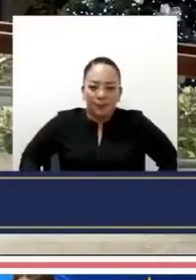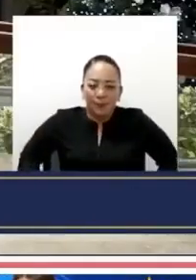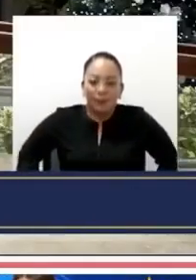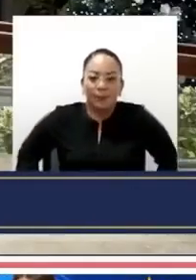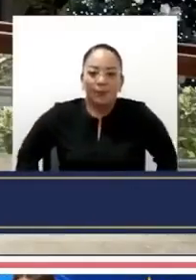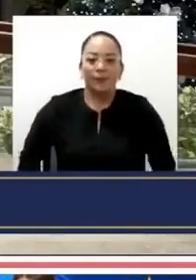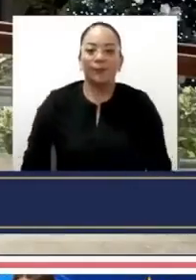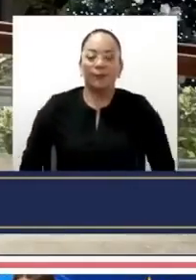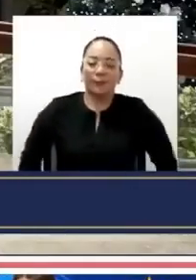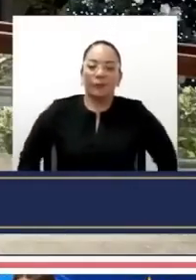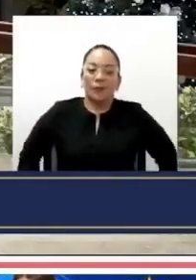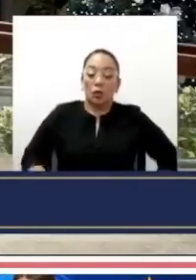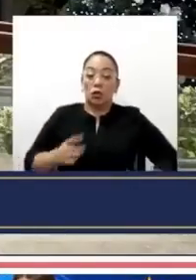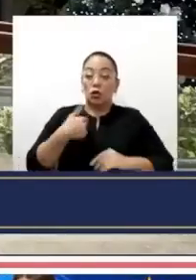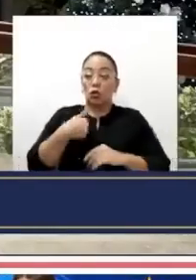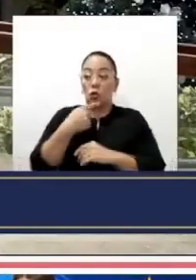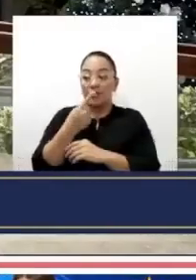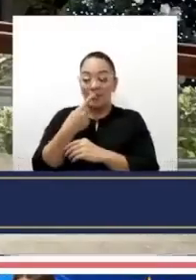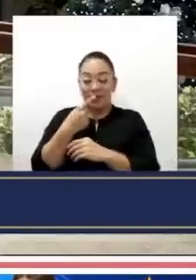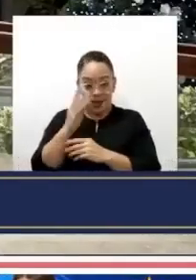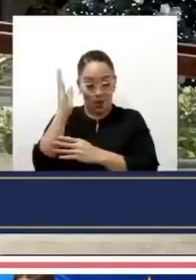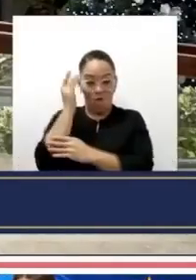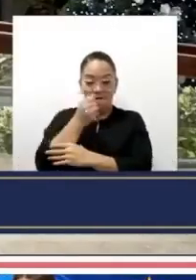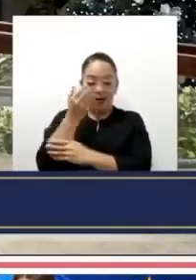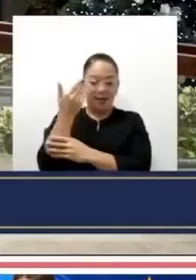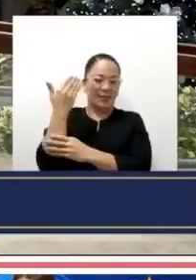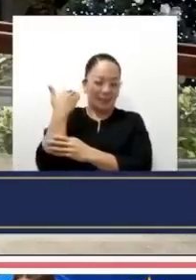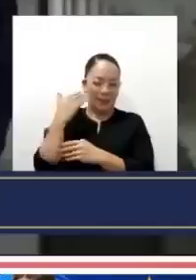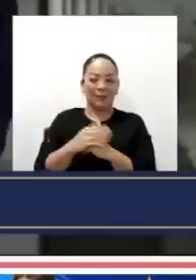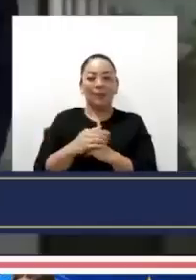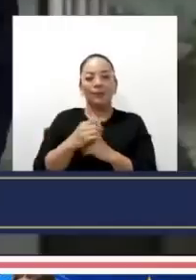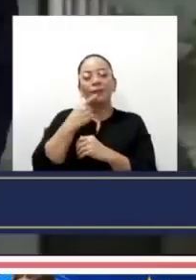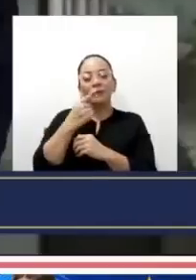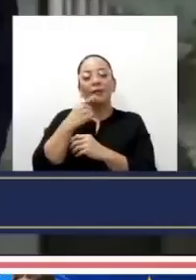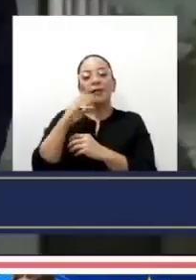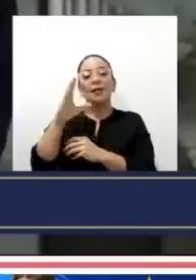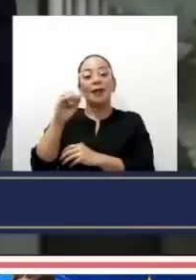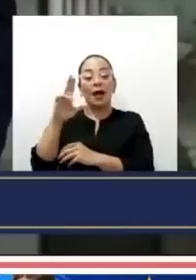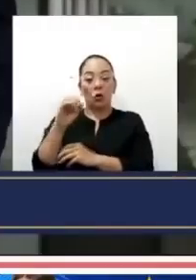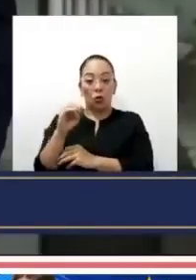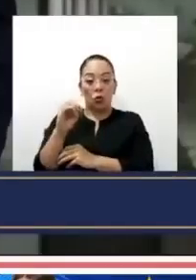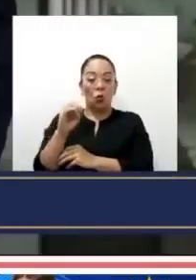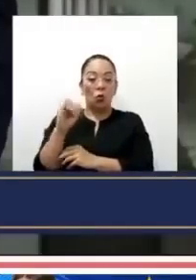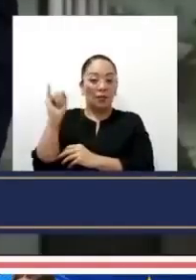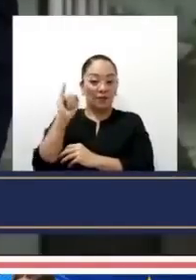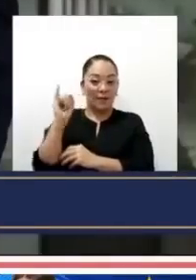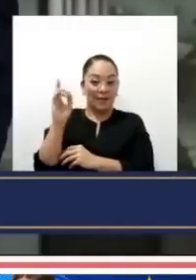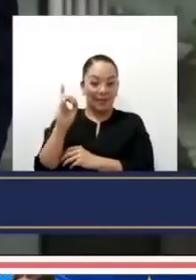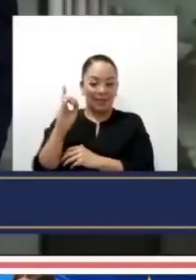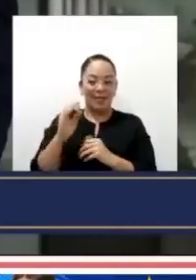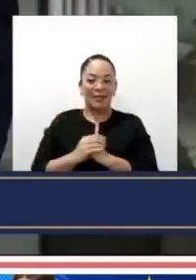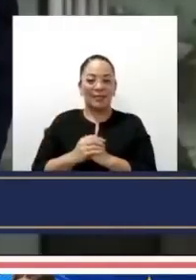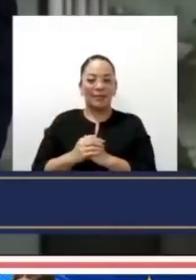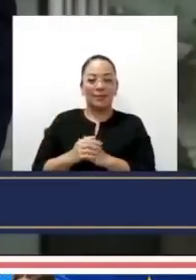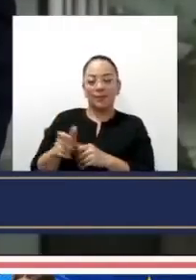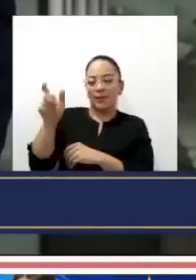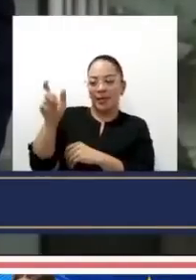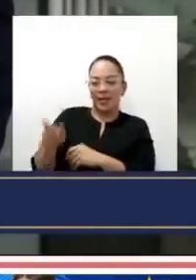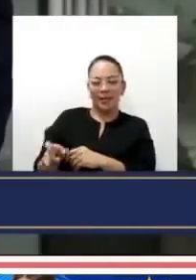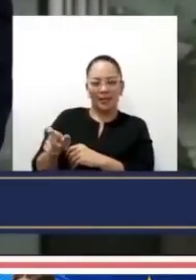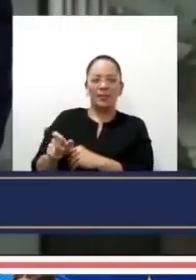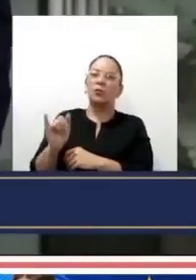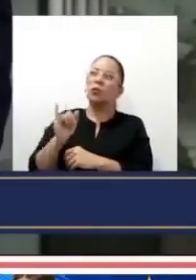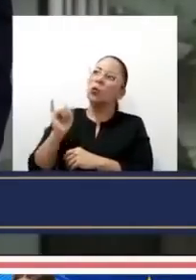dije en una conferencia de prensa pasada que Carlos Israel Díaz Sánchez es el síntoma